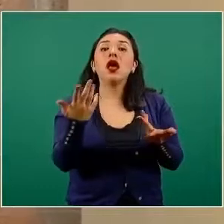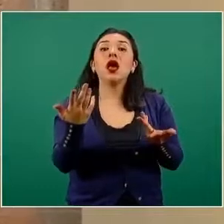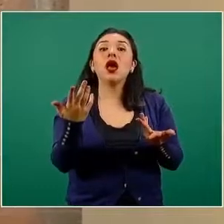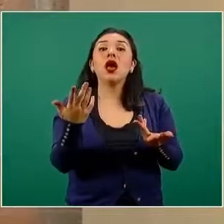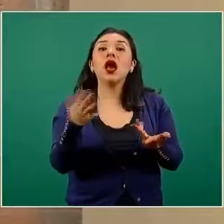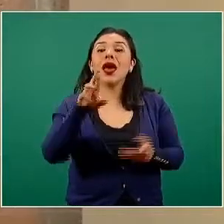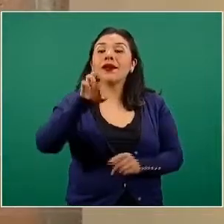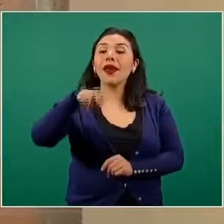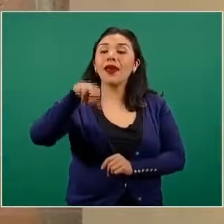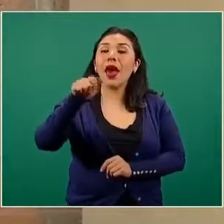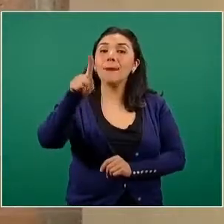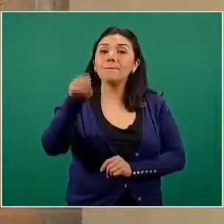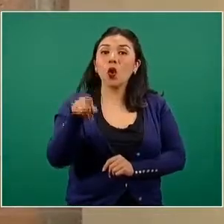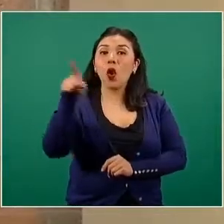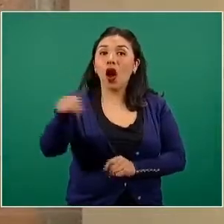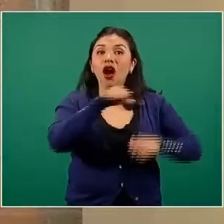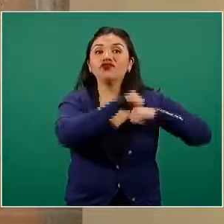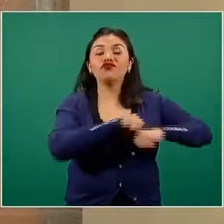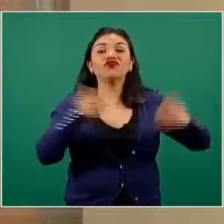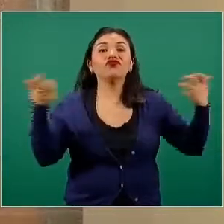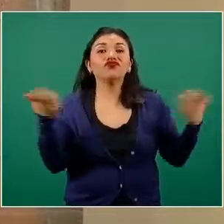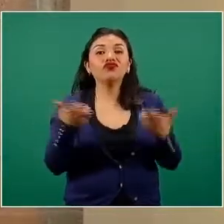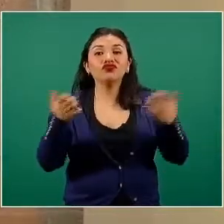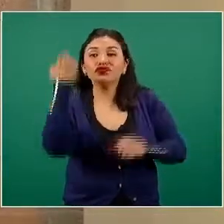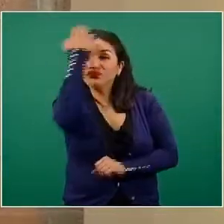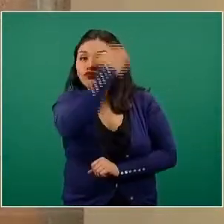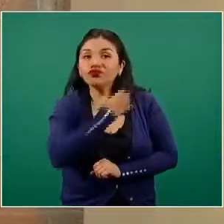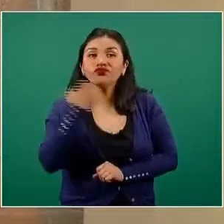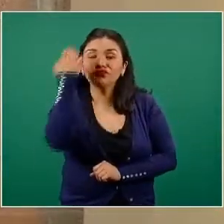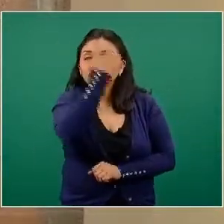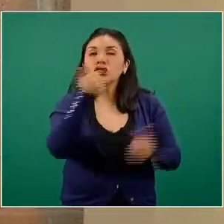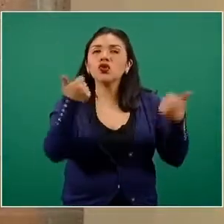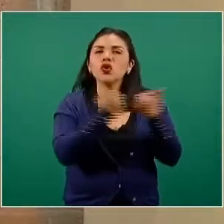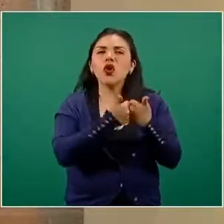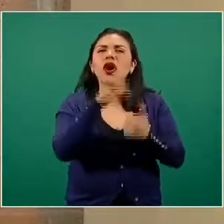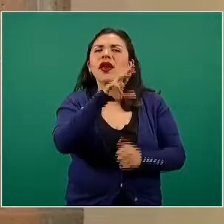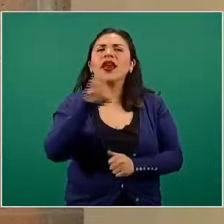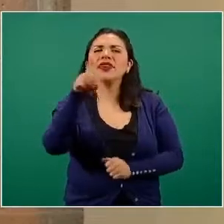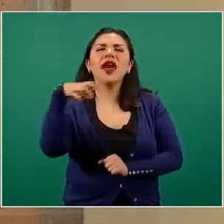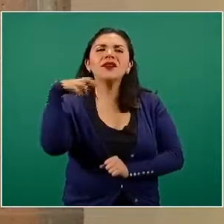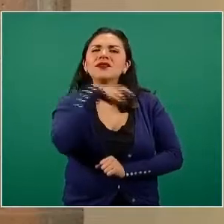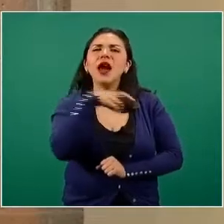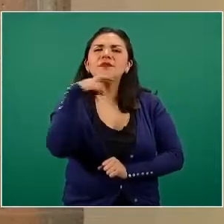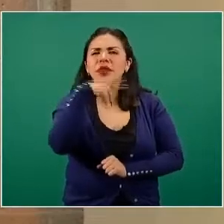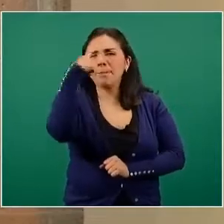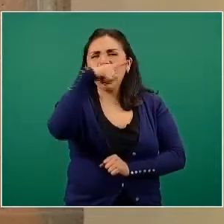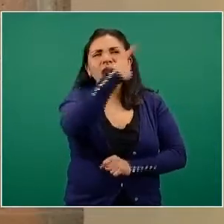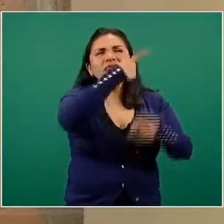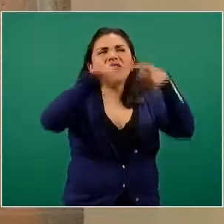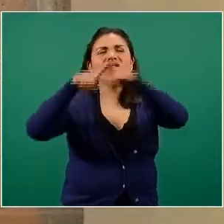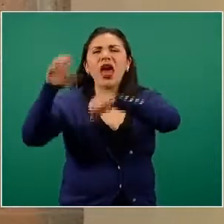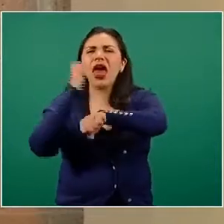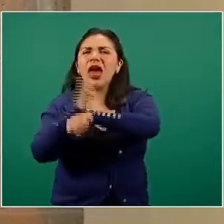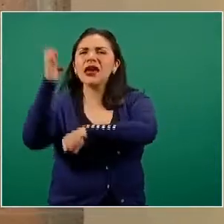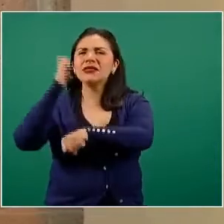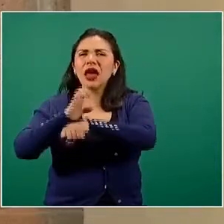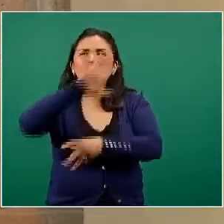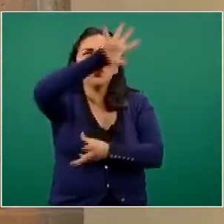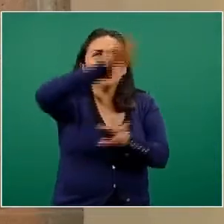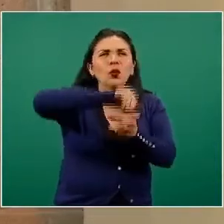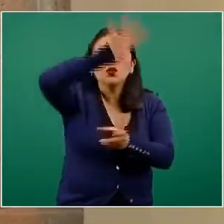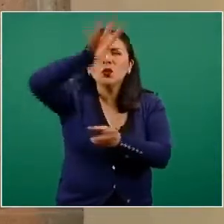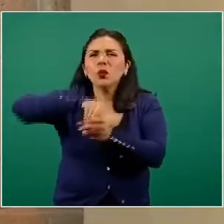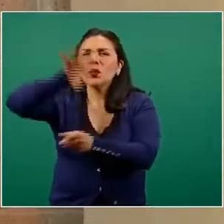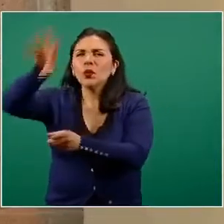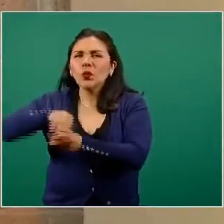que RENAPO tiene también de una red rápida de cada una de las entidades federativas para obtener